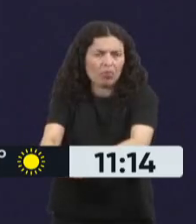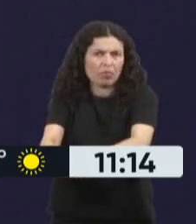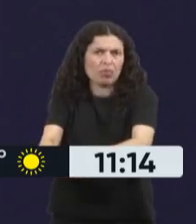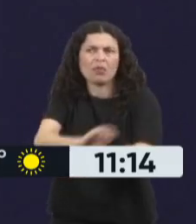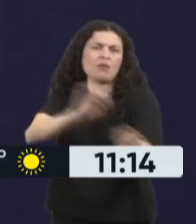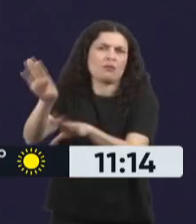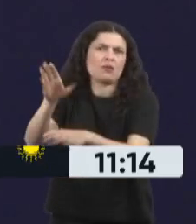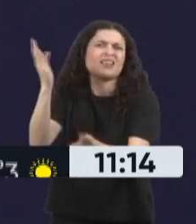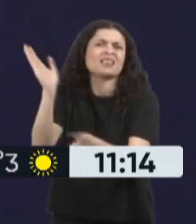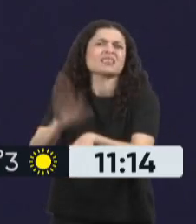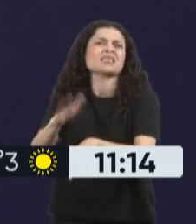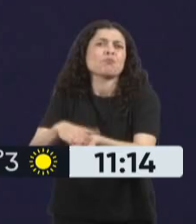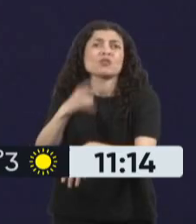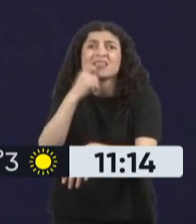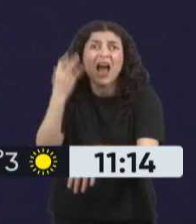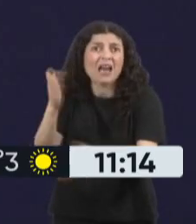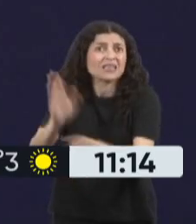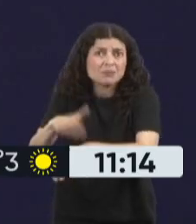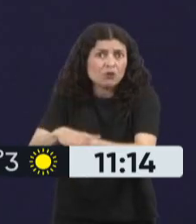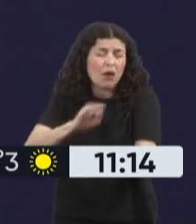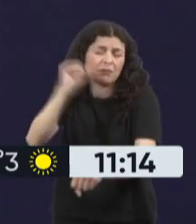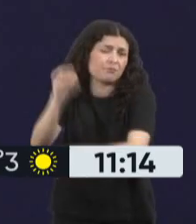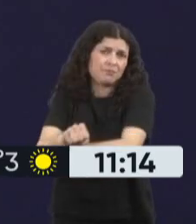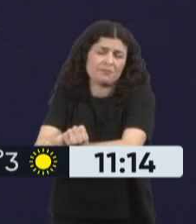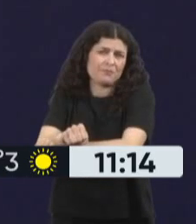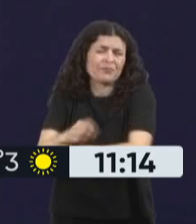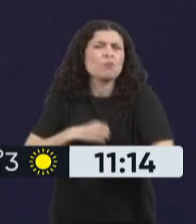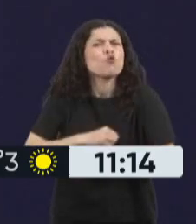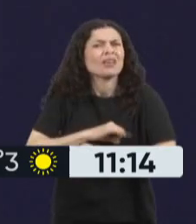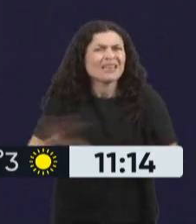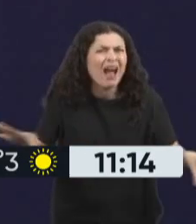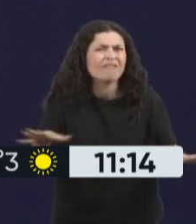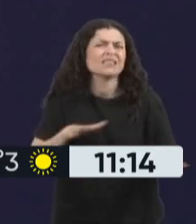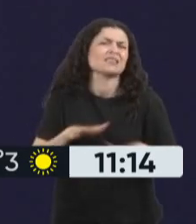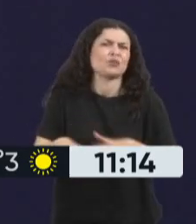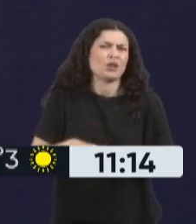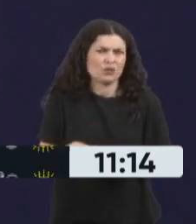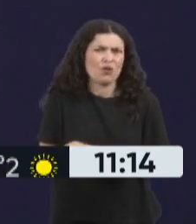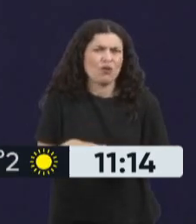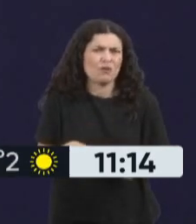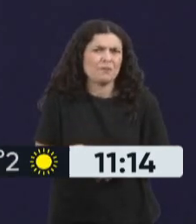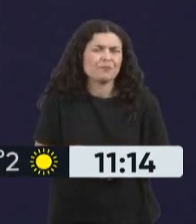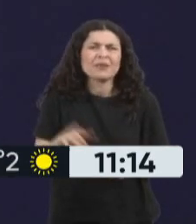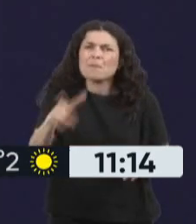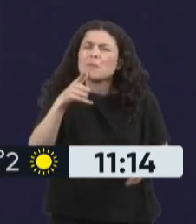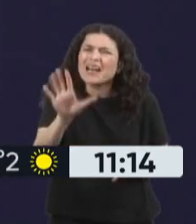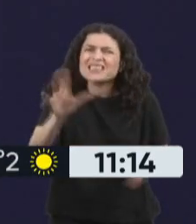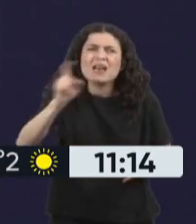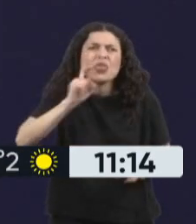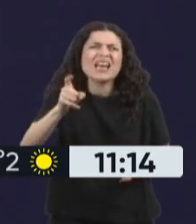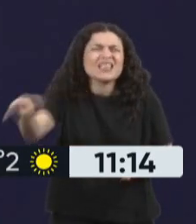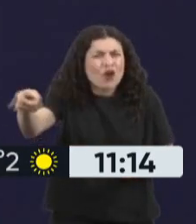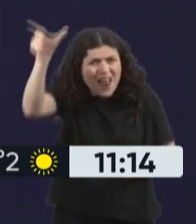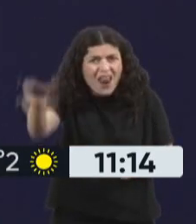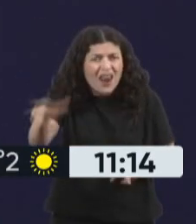por lo que presuntamente ha hecho, porque es una aberración total y creo que es uno de los peores delitos de los que se